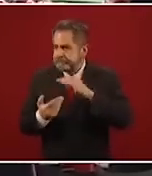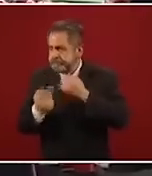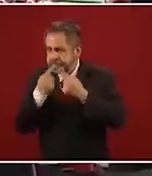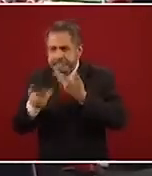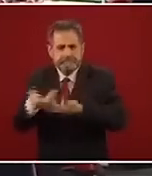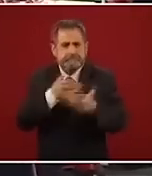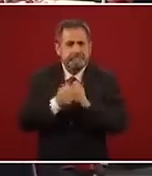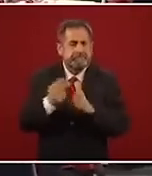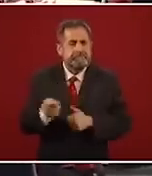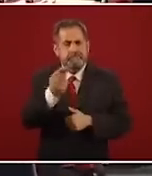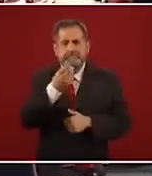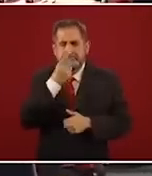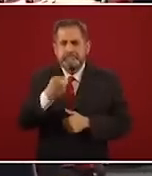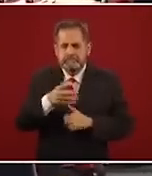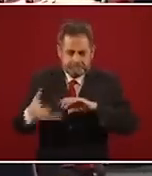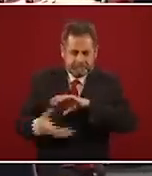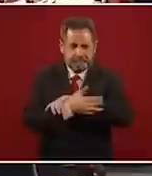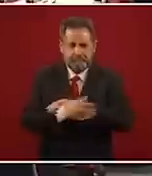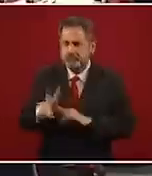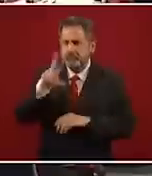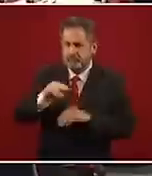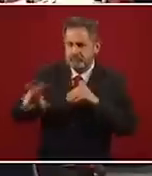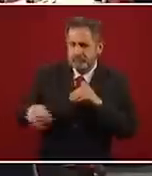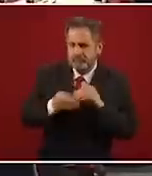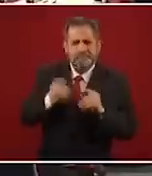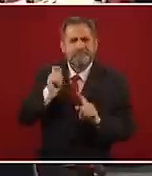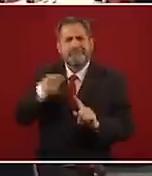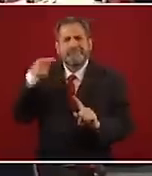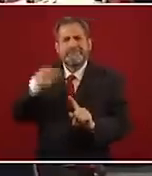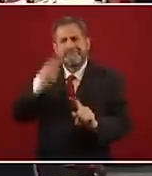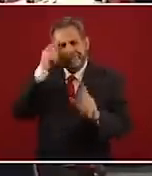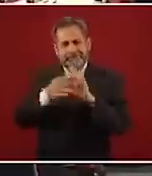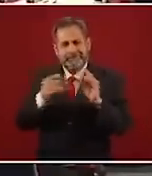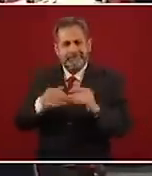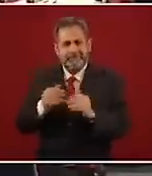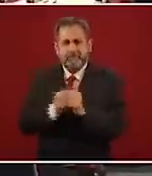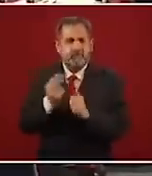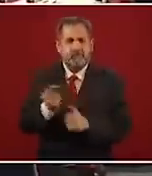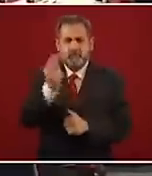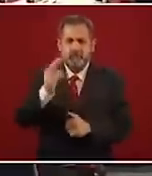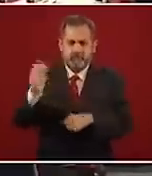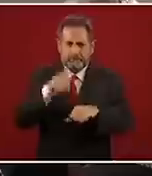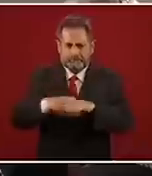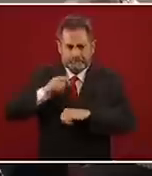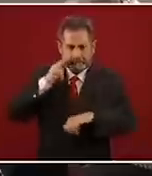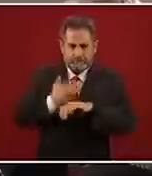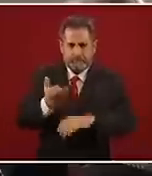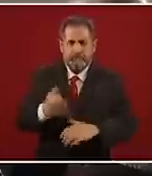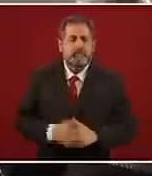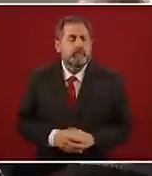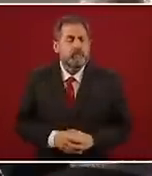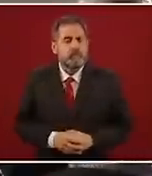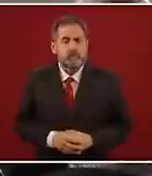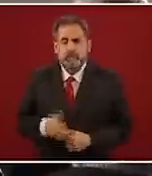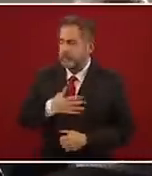mantenido con usted, se habla de un convenio de no adhesión. ¿A qué hacen referencia para llegar a un acuerdo con ustedes como autoridad federal? Gracias. Buenos días. Con